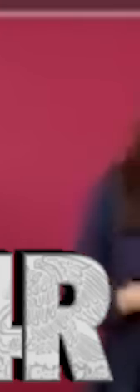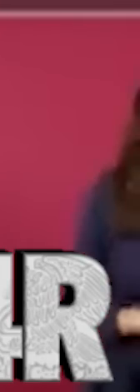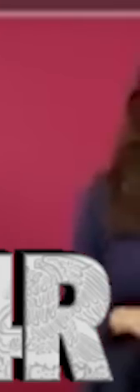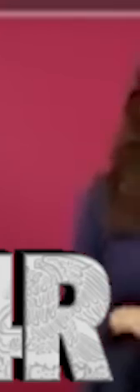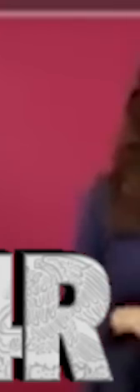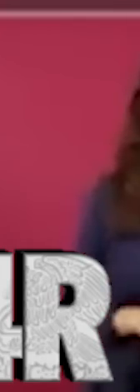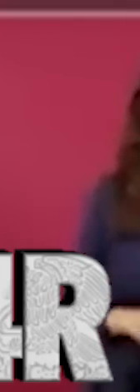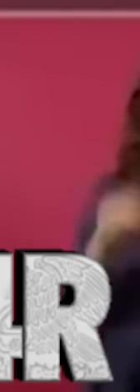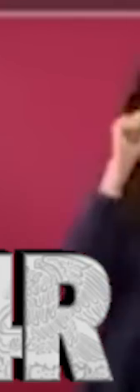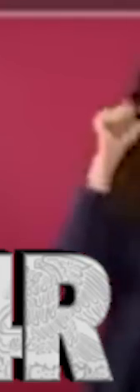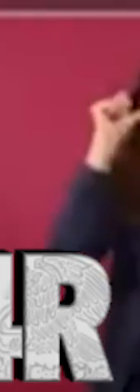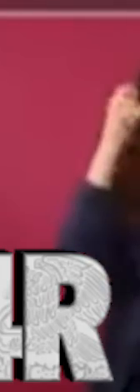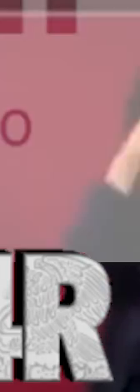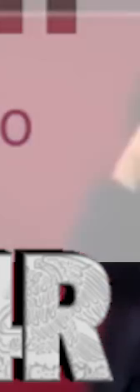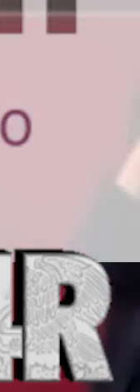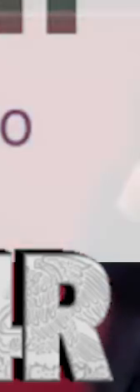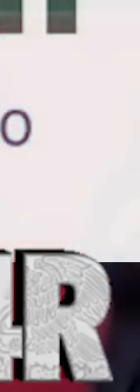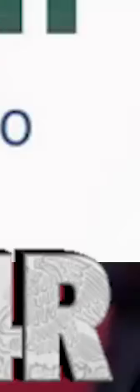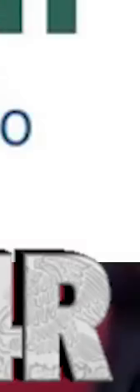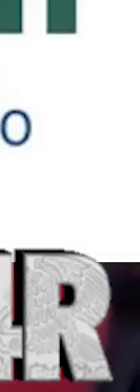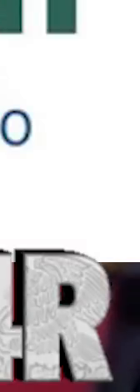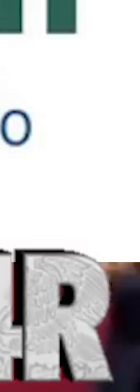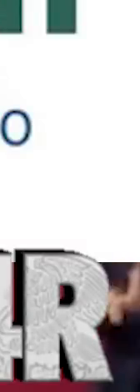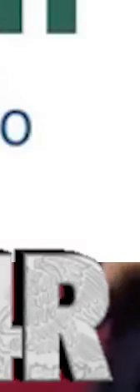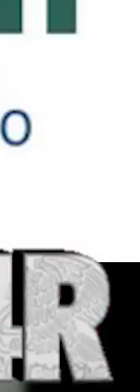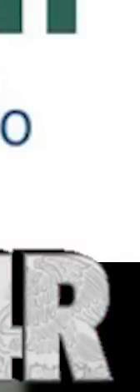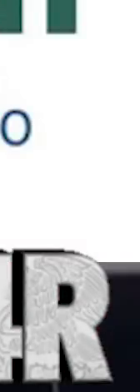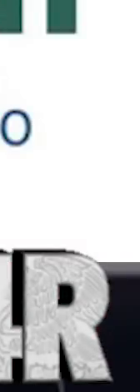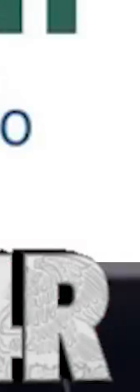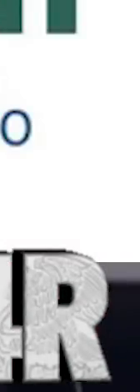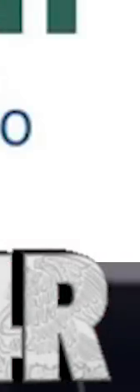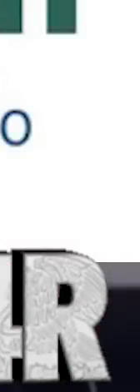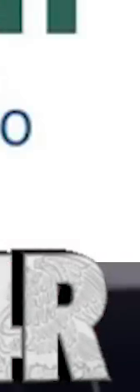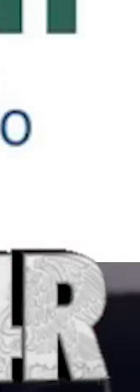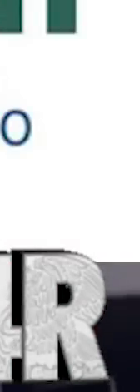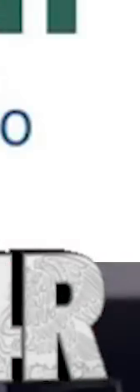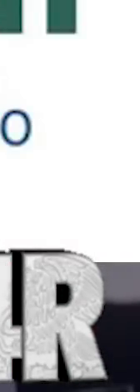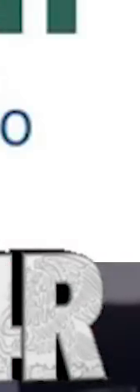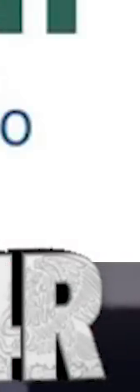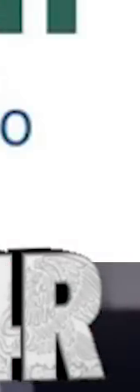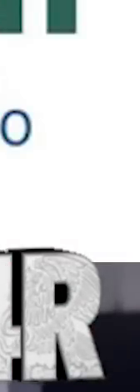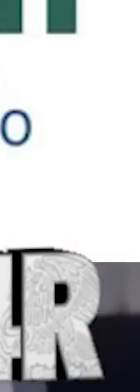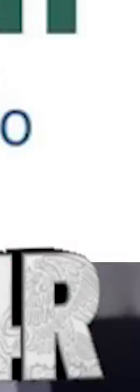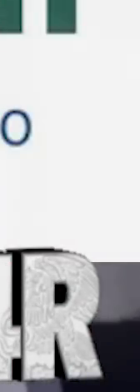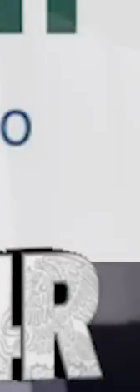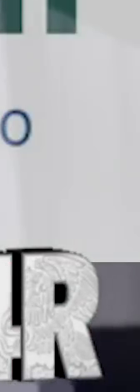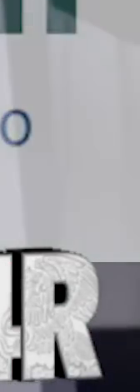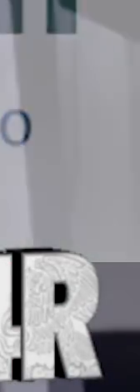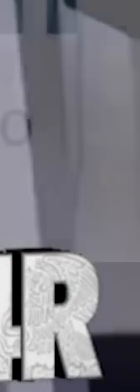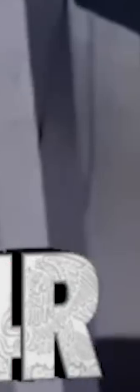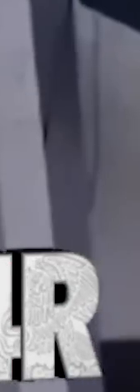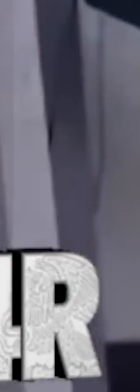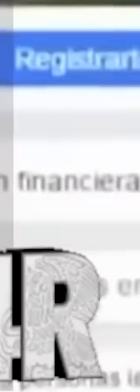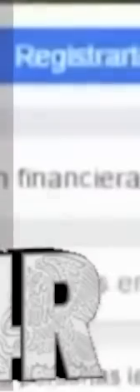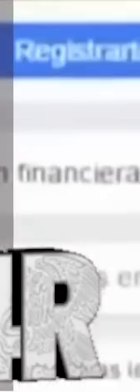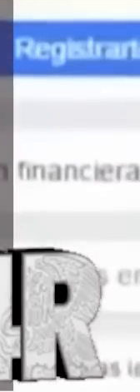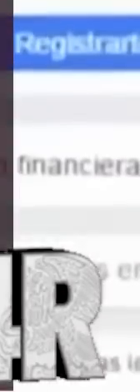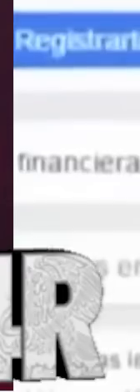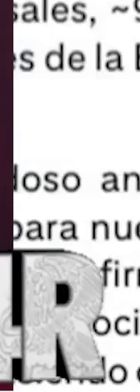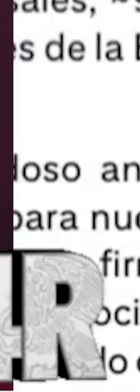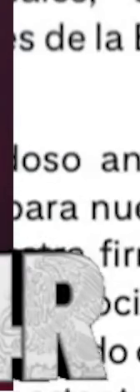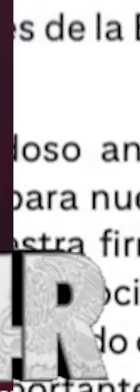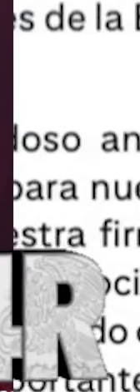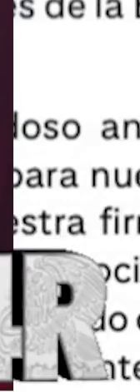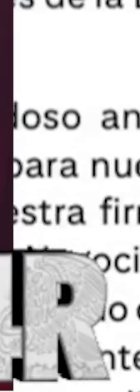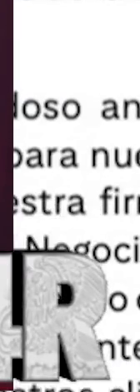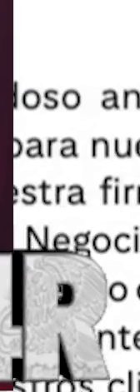es decir, inclusive fusionarlo con el Banco del Bienestar. De esta manera, tener un banco verdaderamente digno para